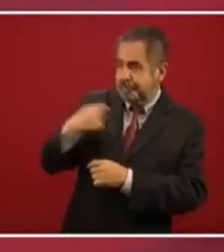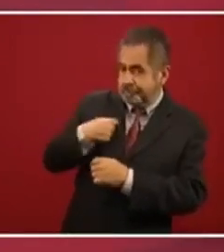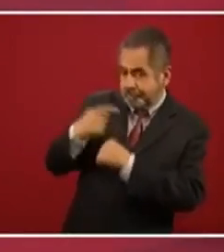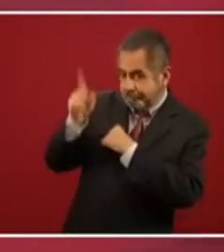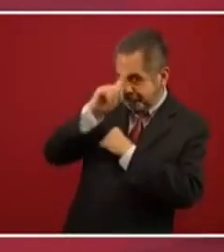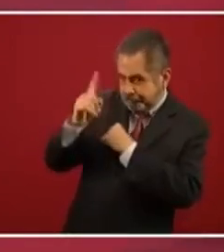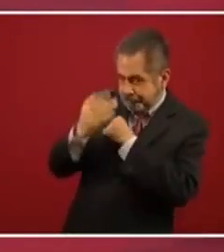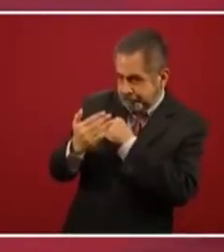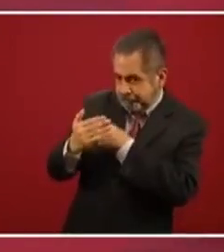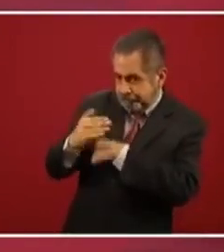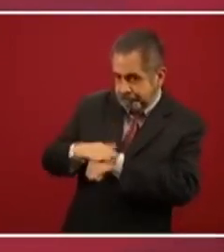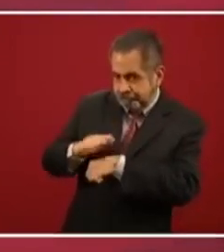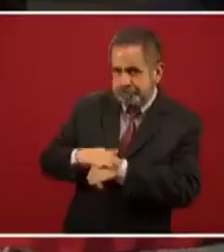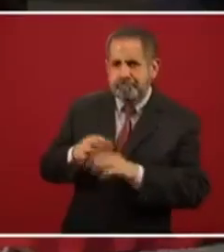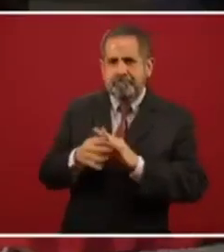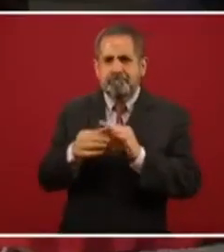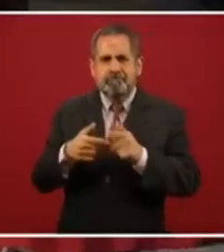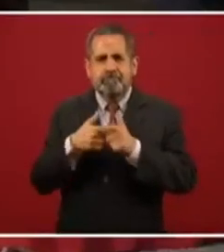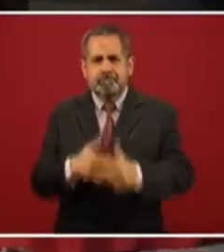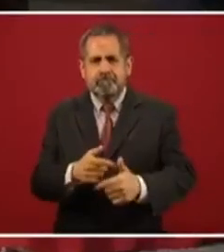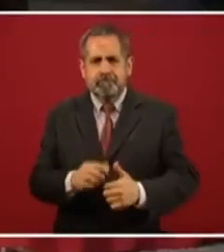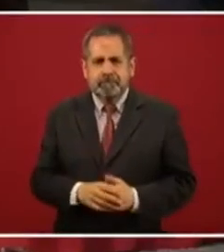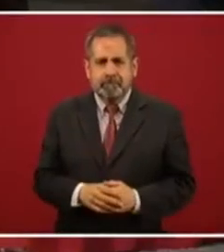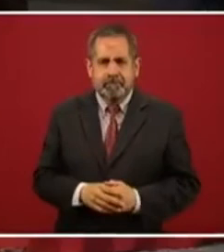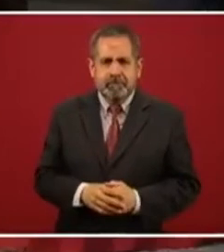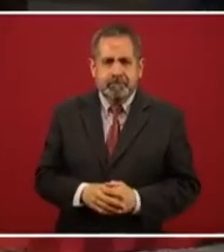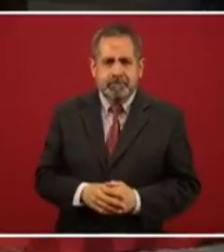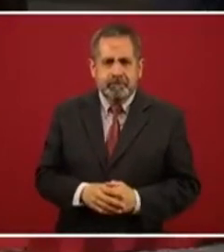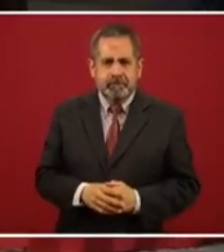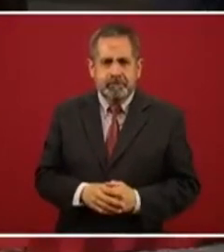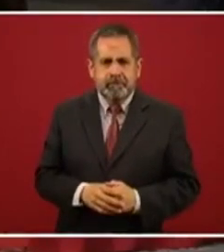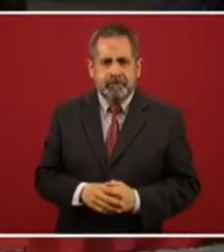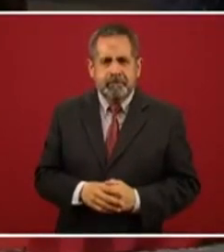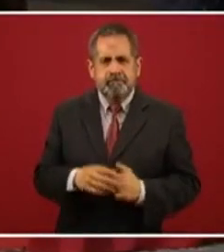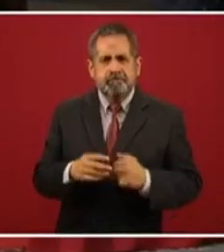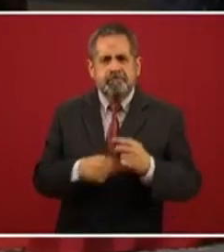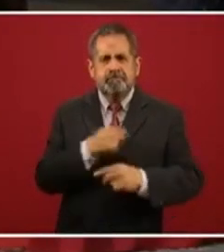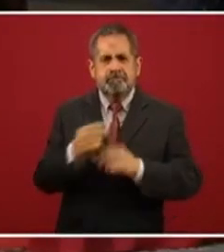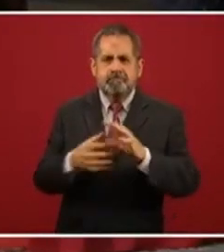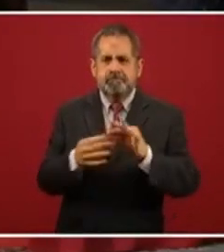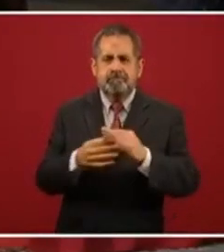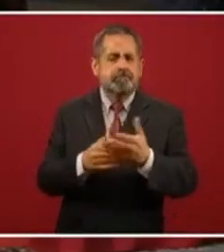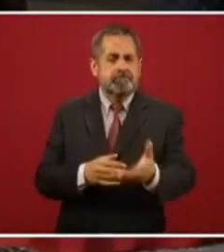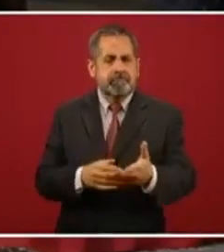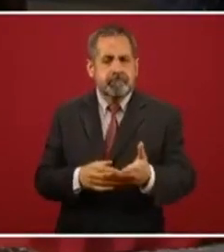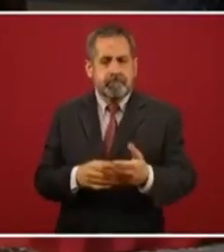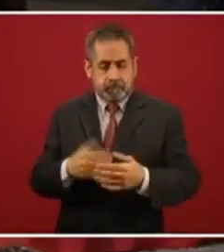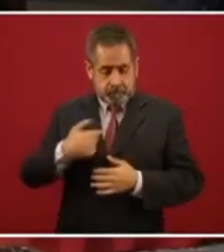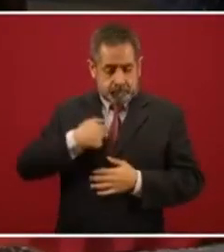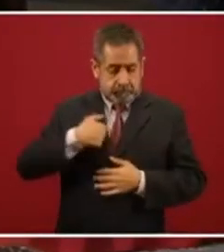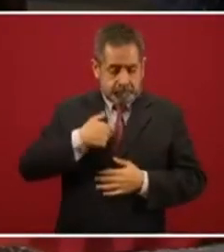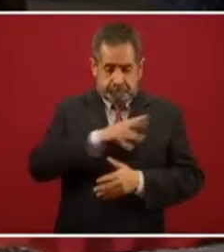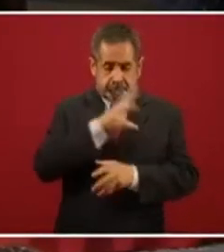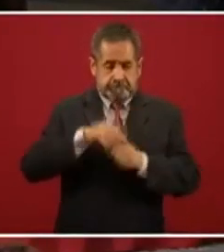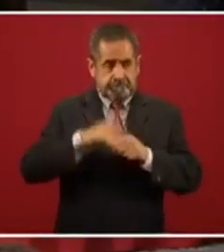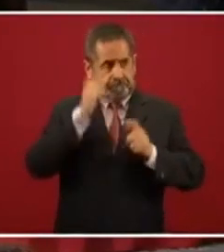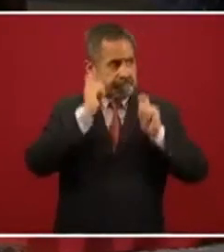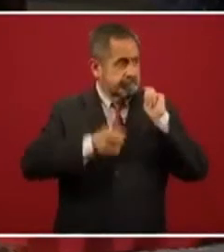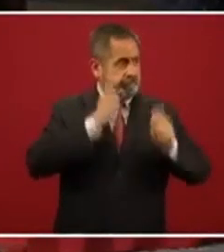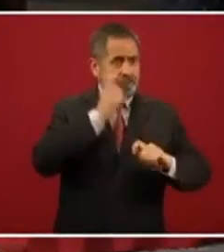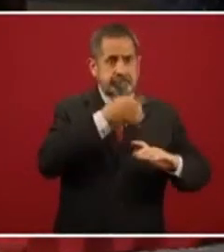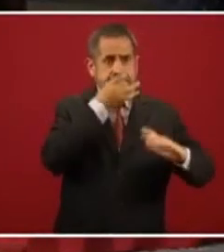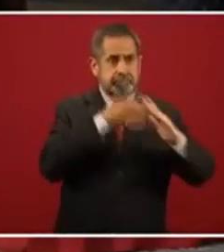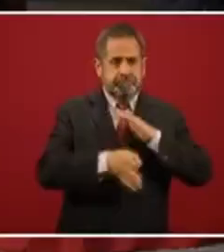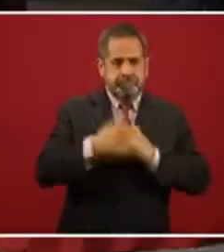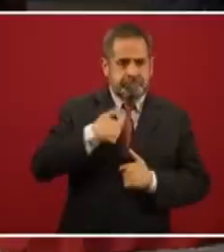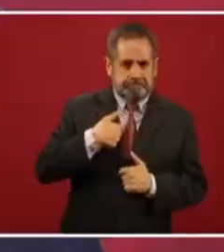porque lo he dicho varias veces, no somos todólogos, sabelotodos.